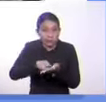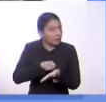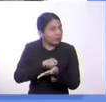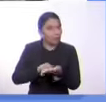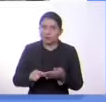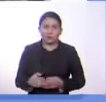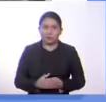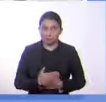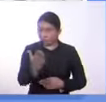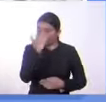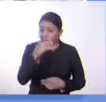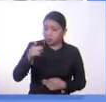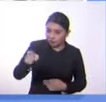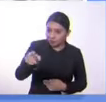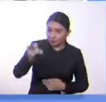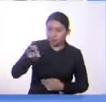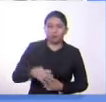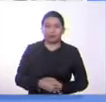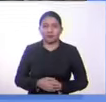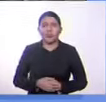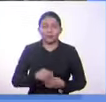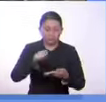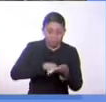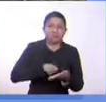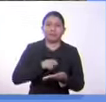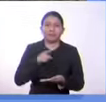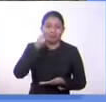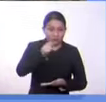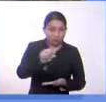más difícil, porque se creía que se